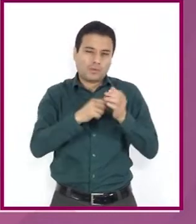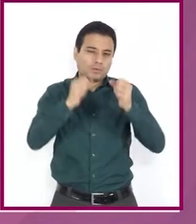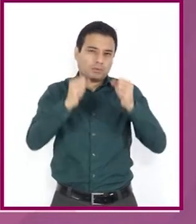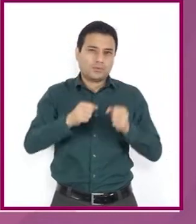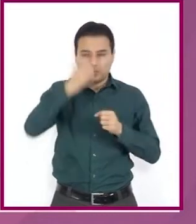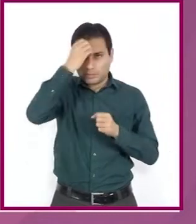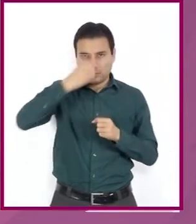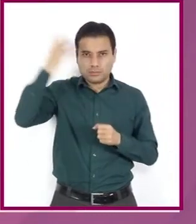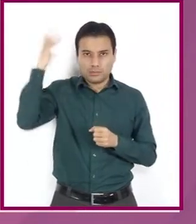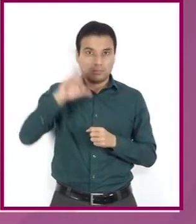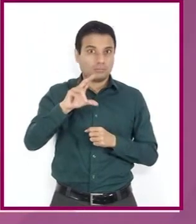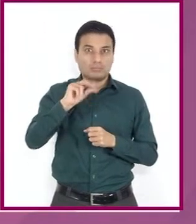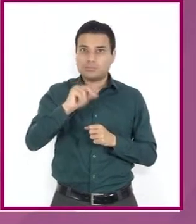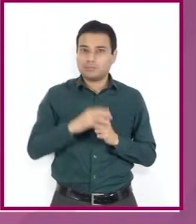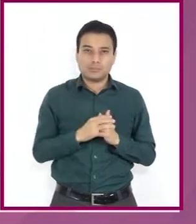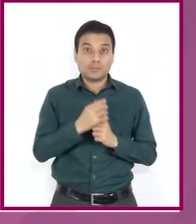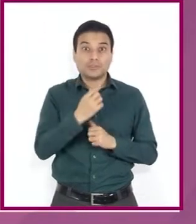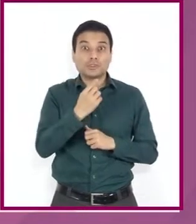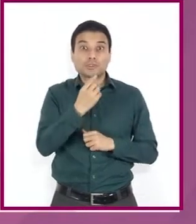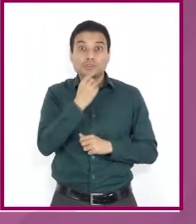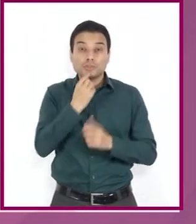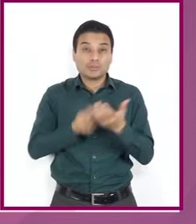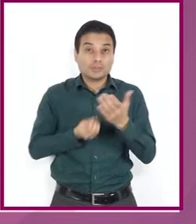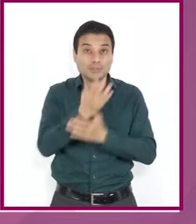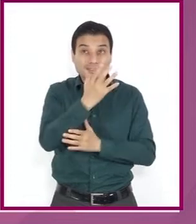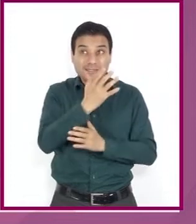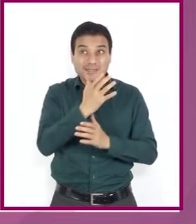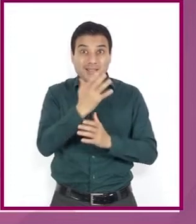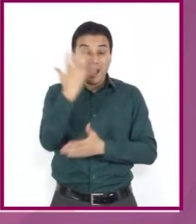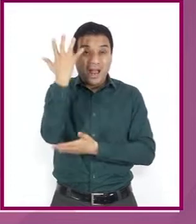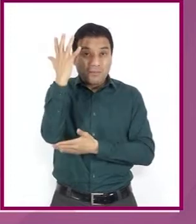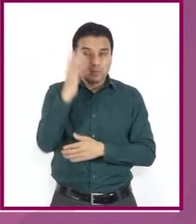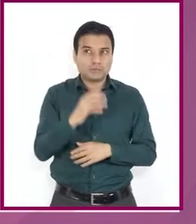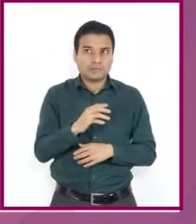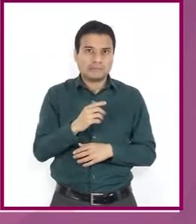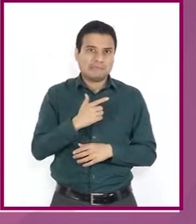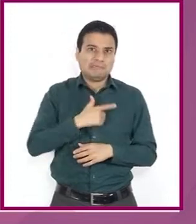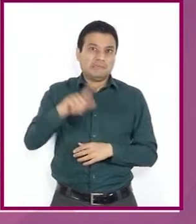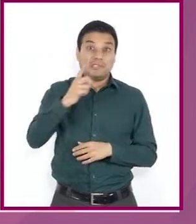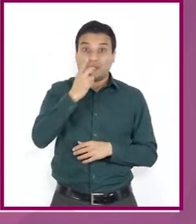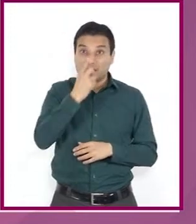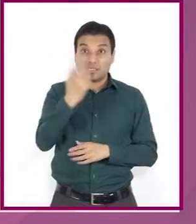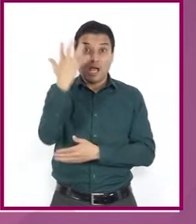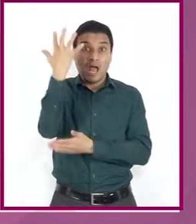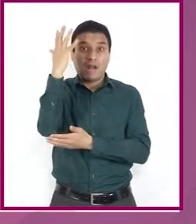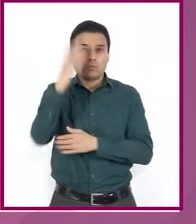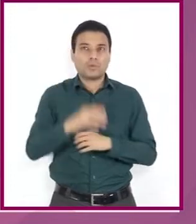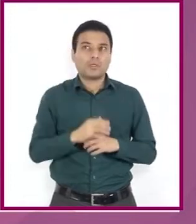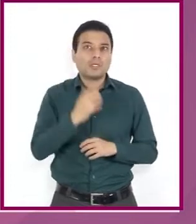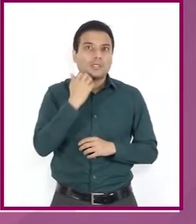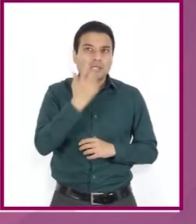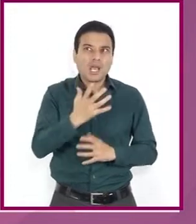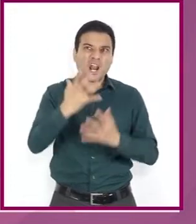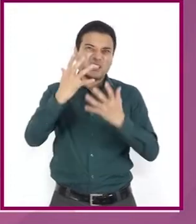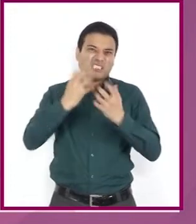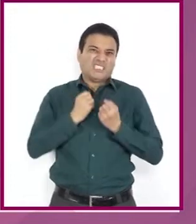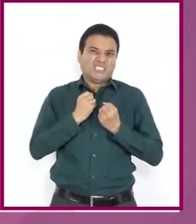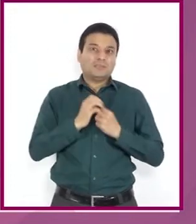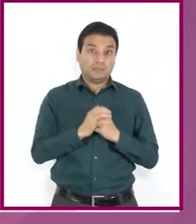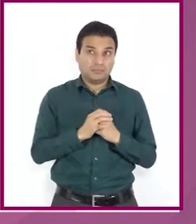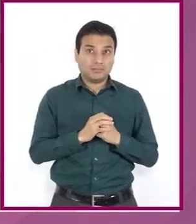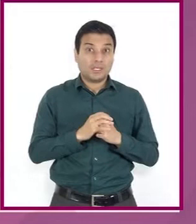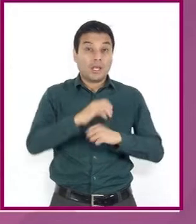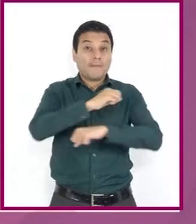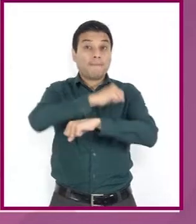se negaba a salir al jardín. Decía que el árbol quería atraparlo, intentando entrar por la